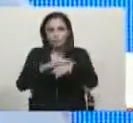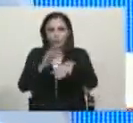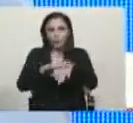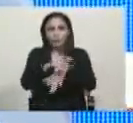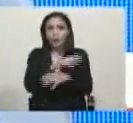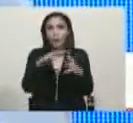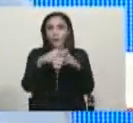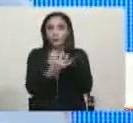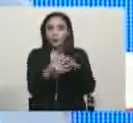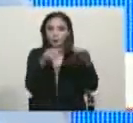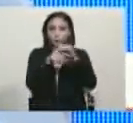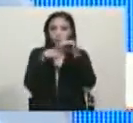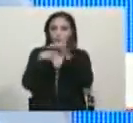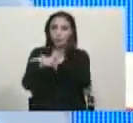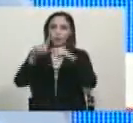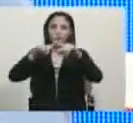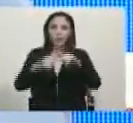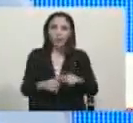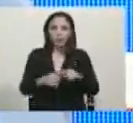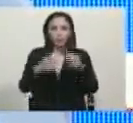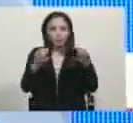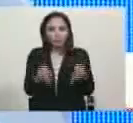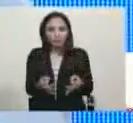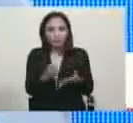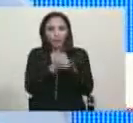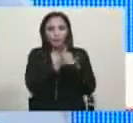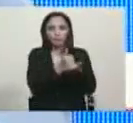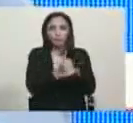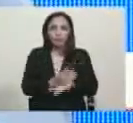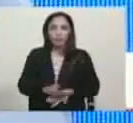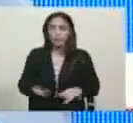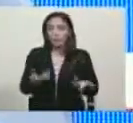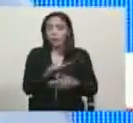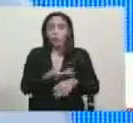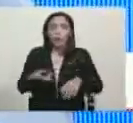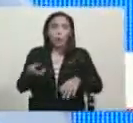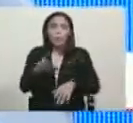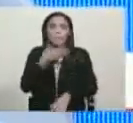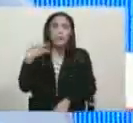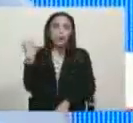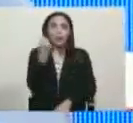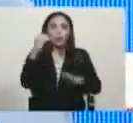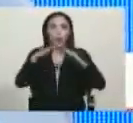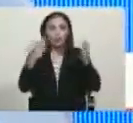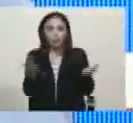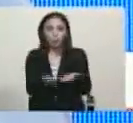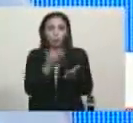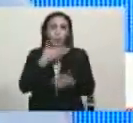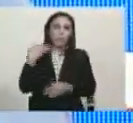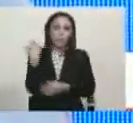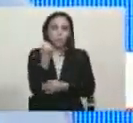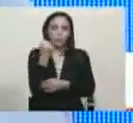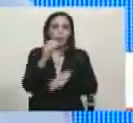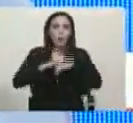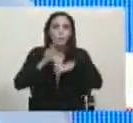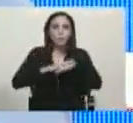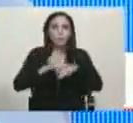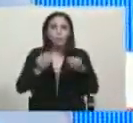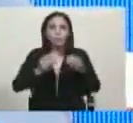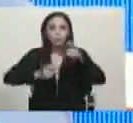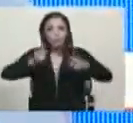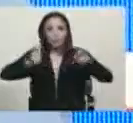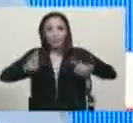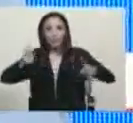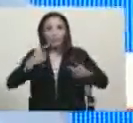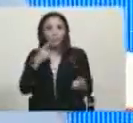Barrio Adentro es la operación humanitaria más grande que se conozca en el mundo entero por la cantidad de gente que ha atendido